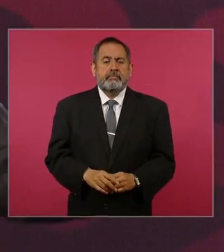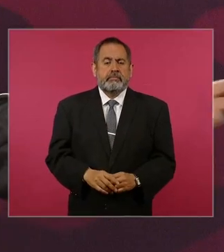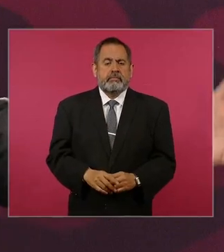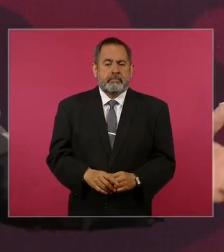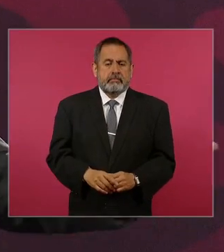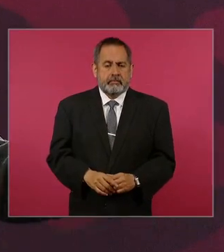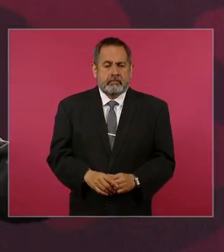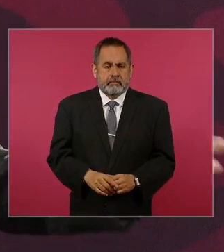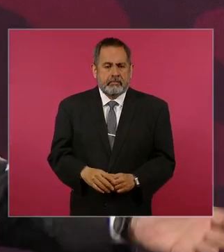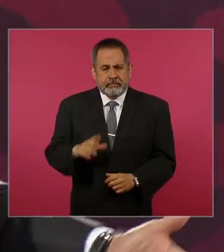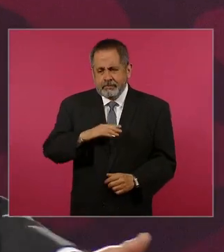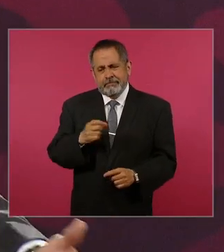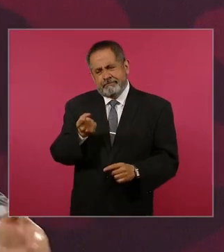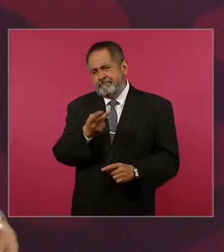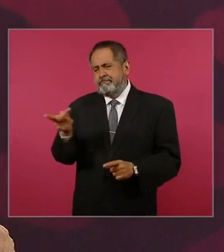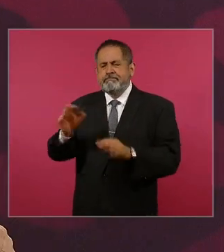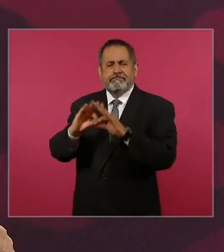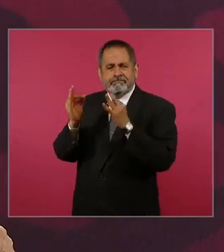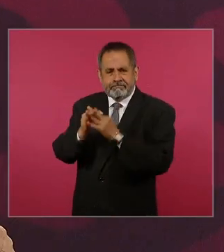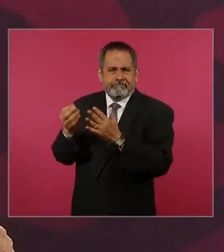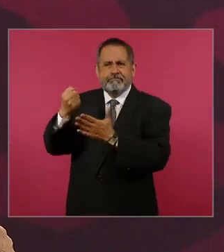Hay muchas maneras de luchar.